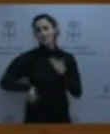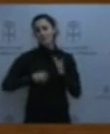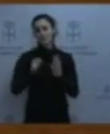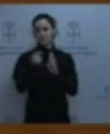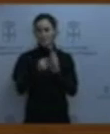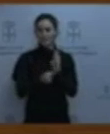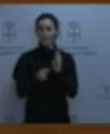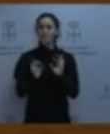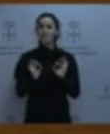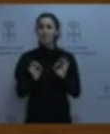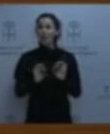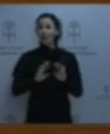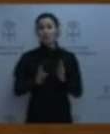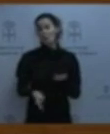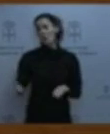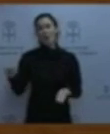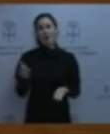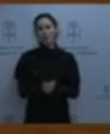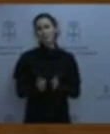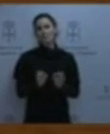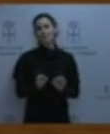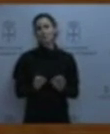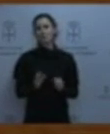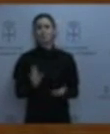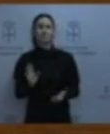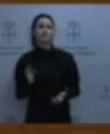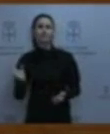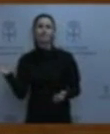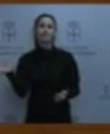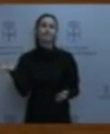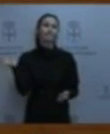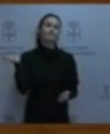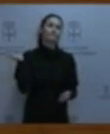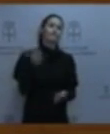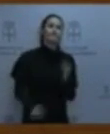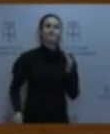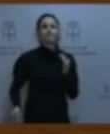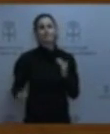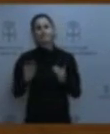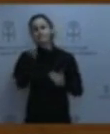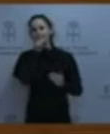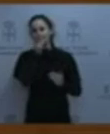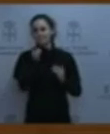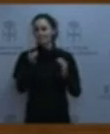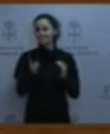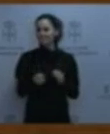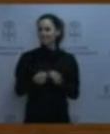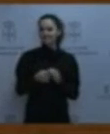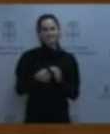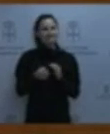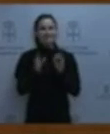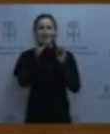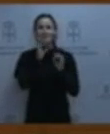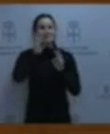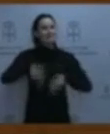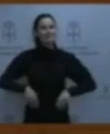puede salir nuevamente derrotado con esta iniciativa legislativa. No reconocer errores, señorías del Grupo Socialista, es problemático. No reconocer